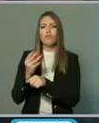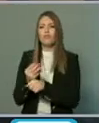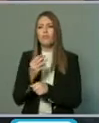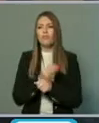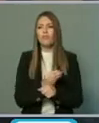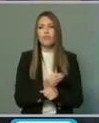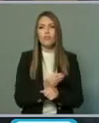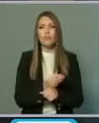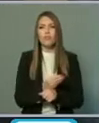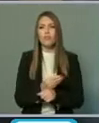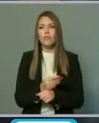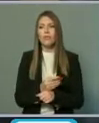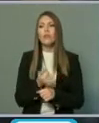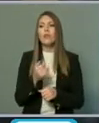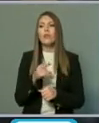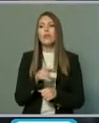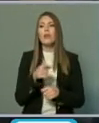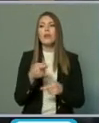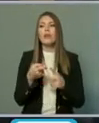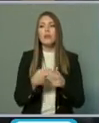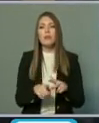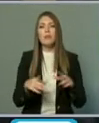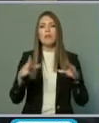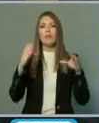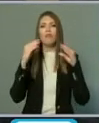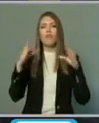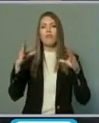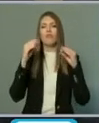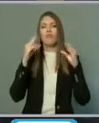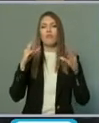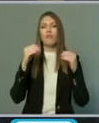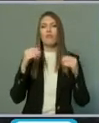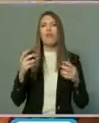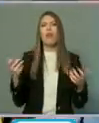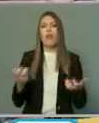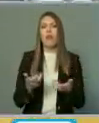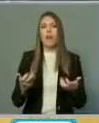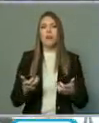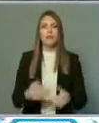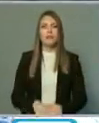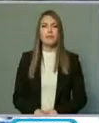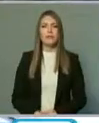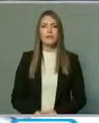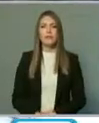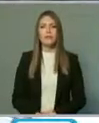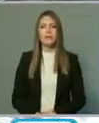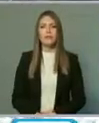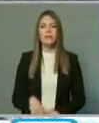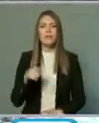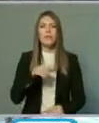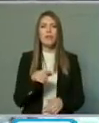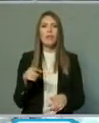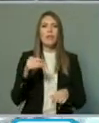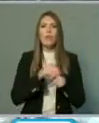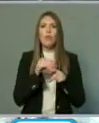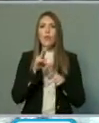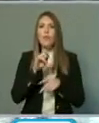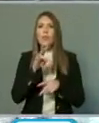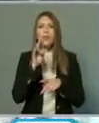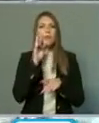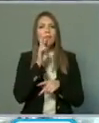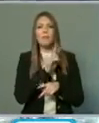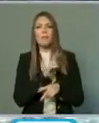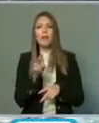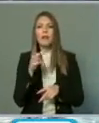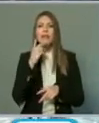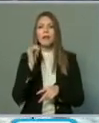había. Y ellos comenzaron a enseñarme los gajes del oficio. Ahora sí, como dicen, se puso trucha. Pues se tarda